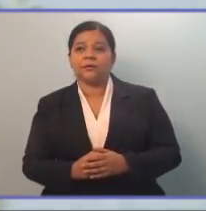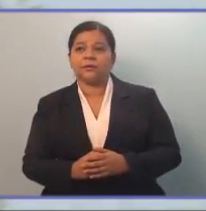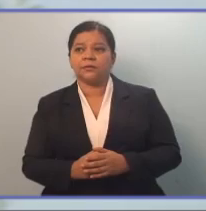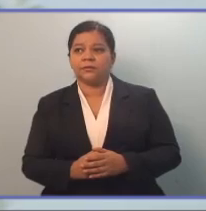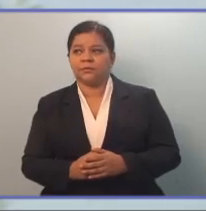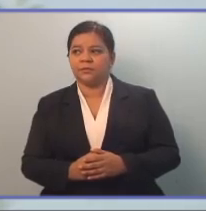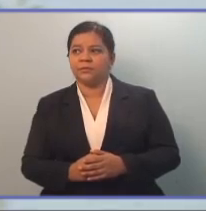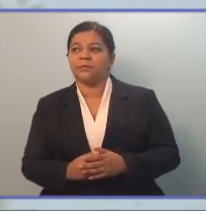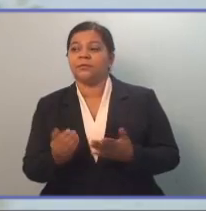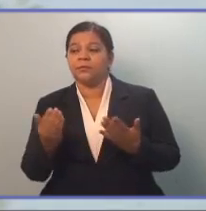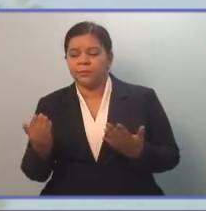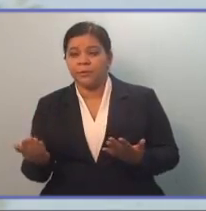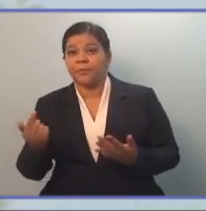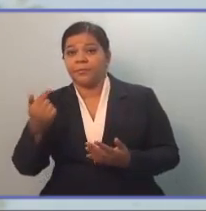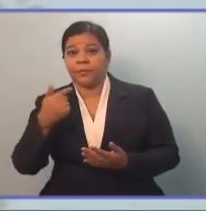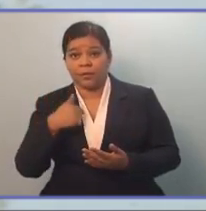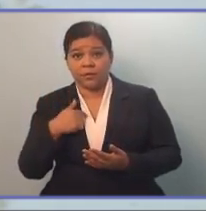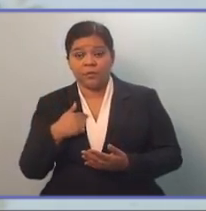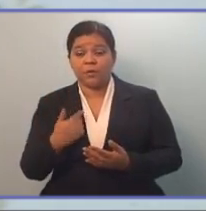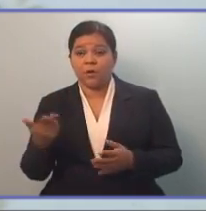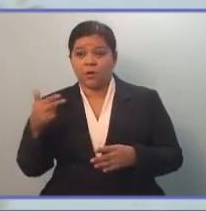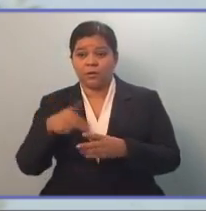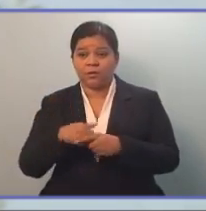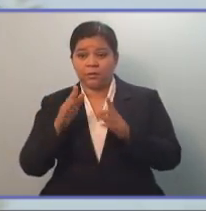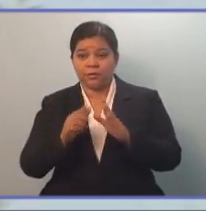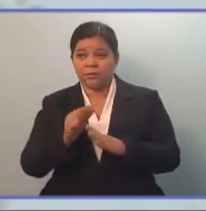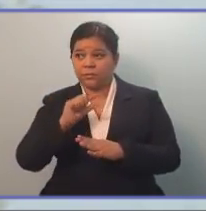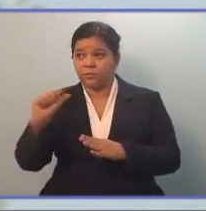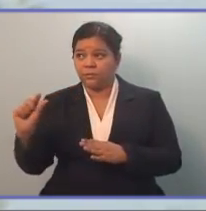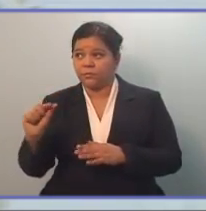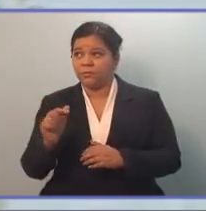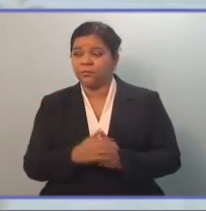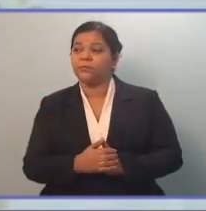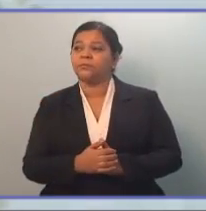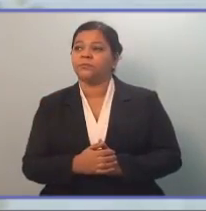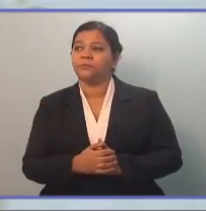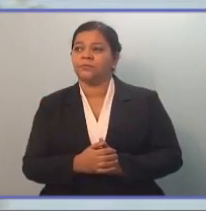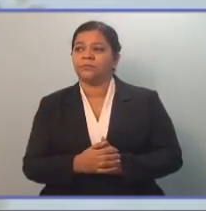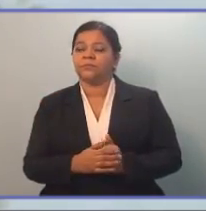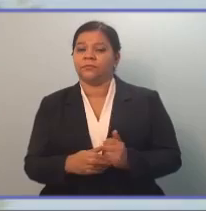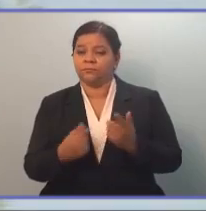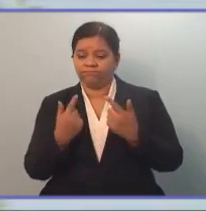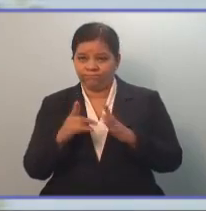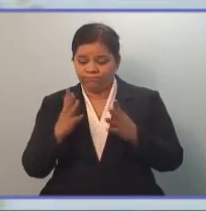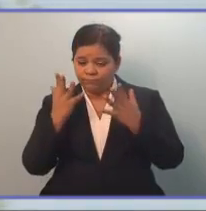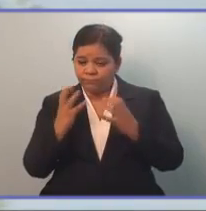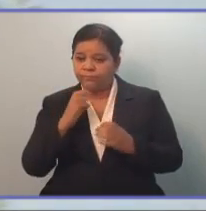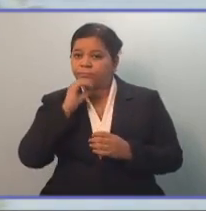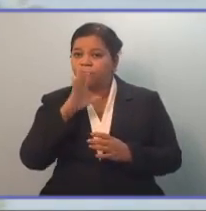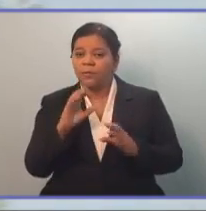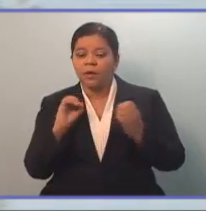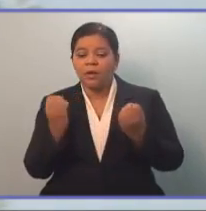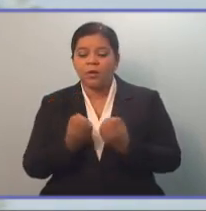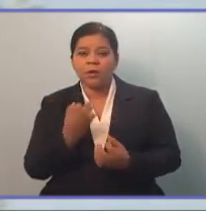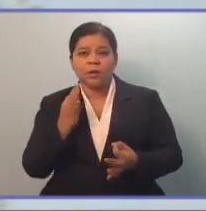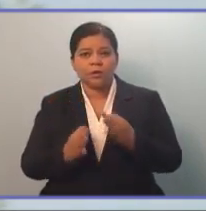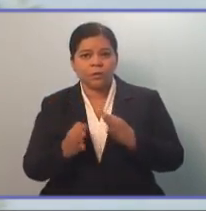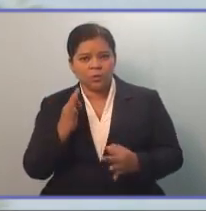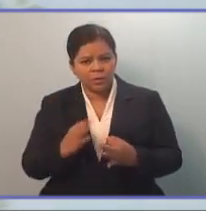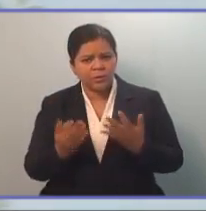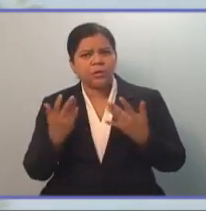Por el hecho de que yo estoy dentro de la institución, debo de decir que el órgano judicial ha